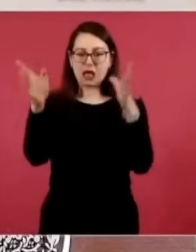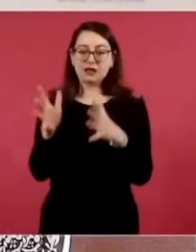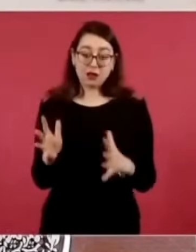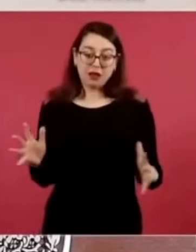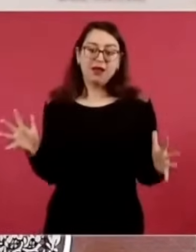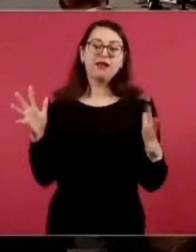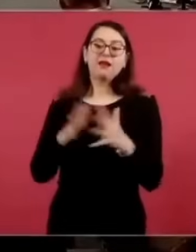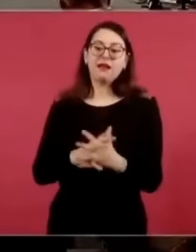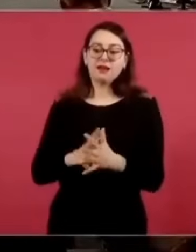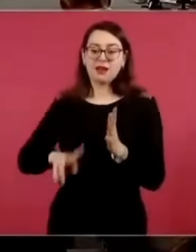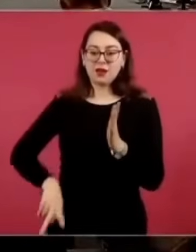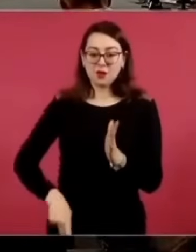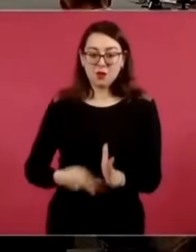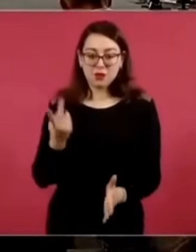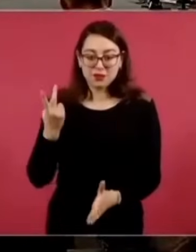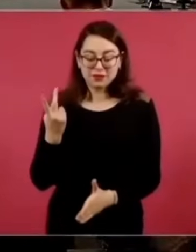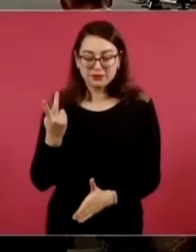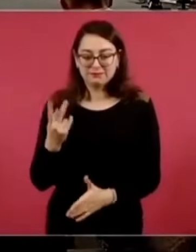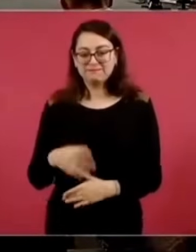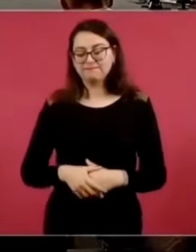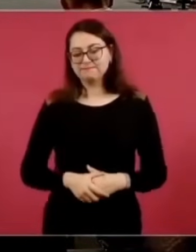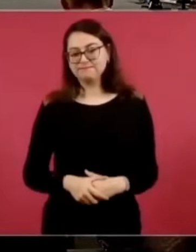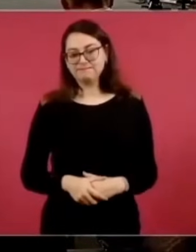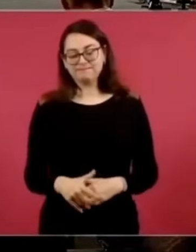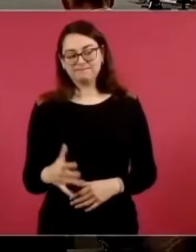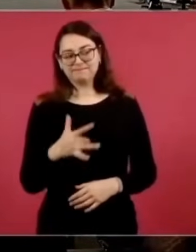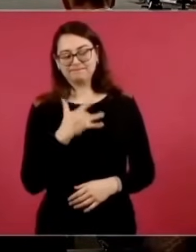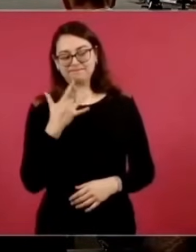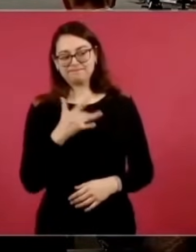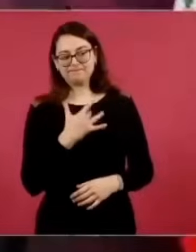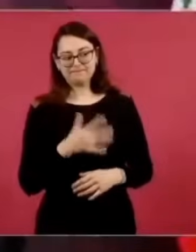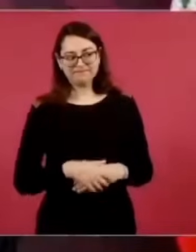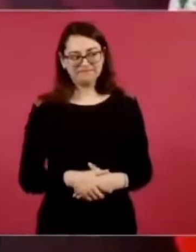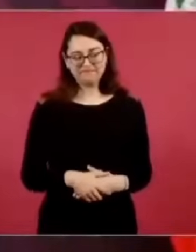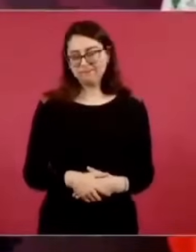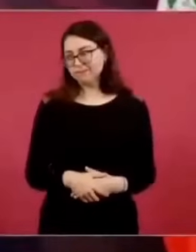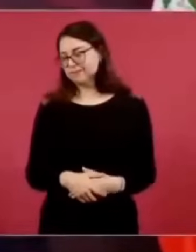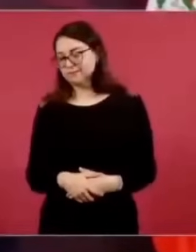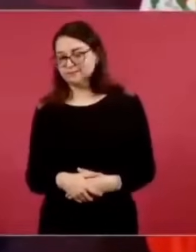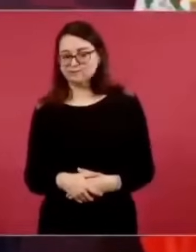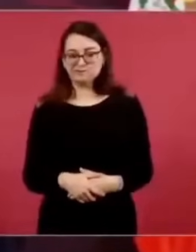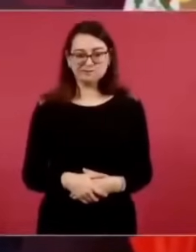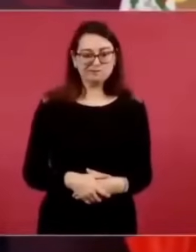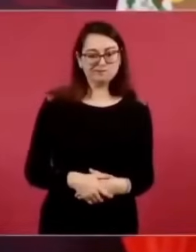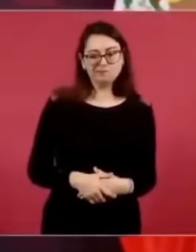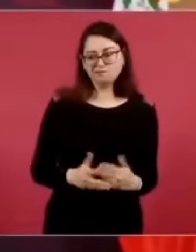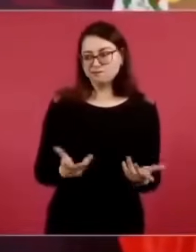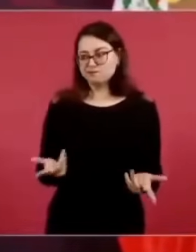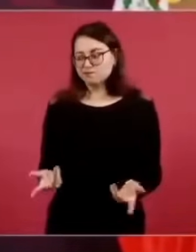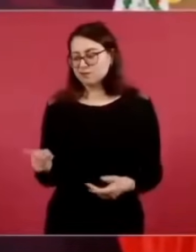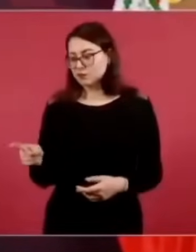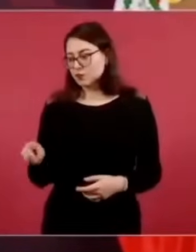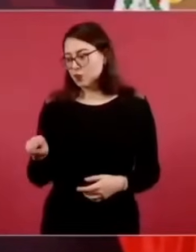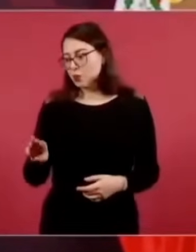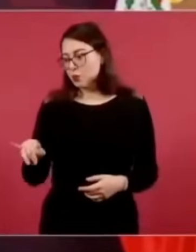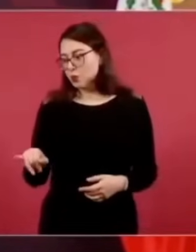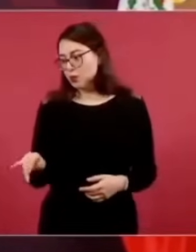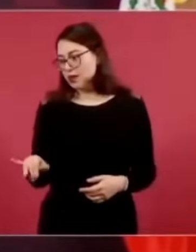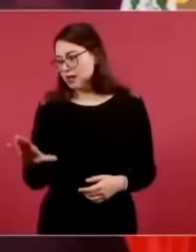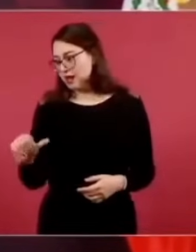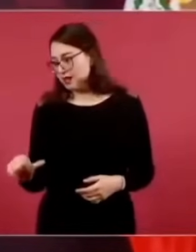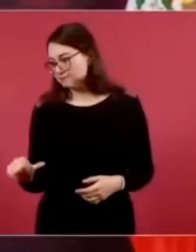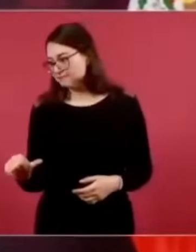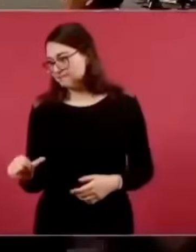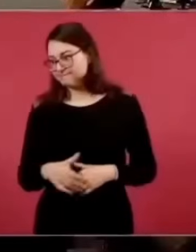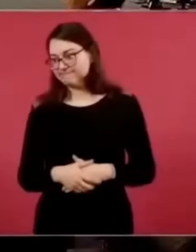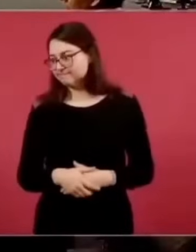Entonces, tiene la otra opción, que es Manuel Ávila Camacho, que estaba cercano a él. Pero distante de él. También,